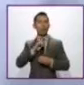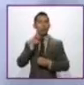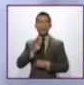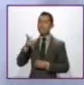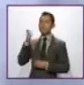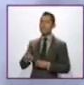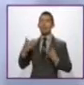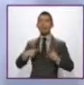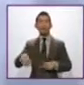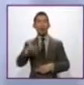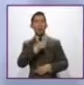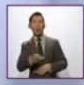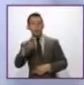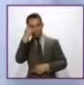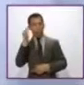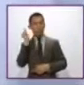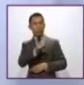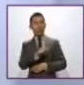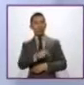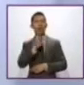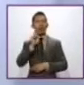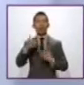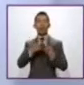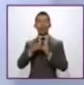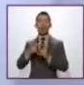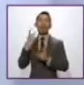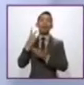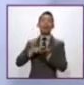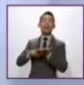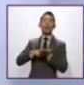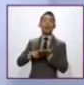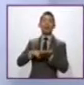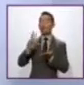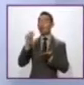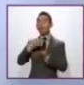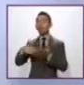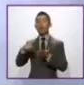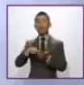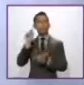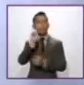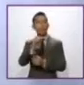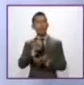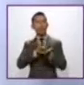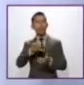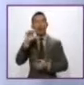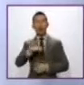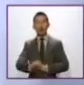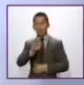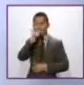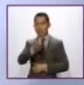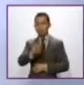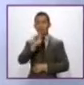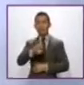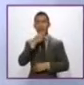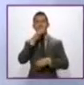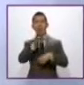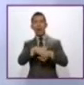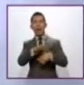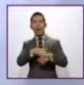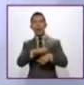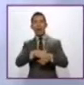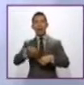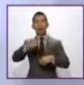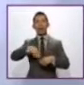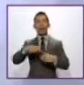pobre. Aplícalo para ti, Celia, y decirte que el Partido Verde no va a votar por ti. Y hoy, muy respetuosamente, llamo a la militancia